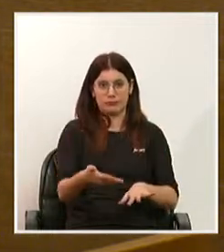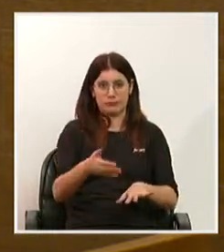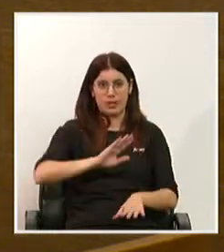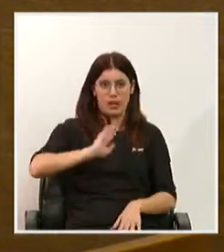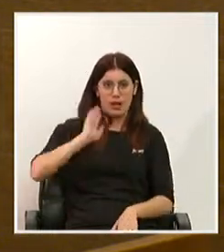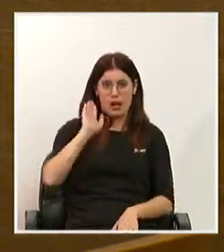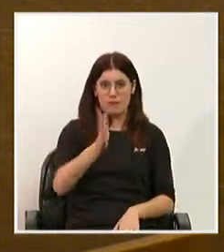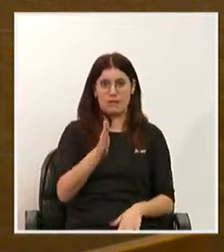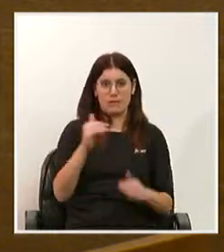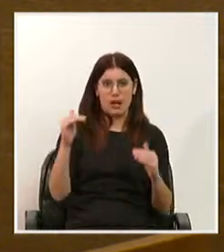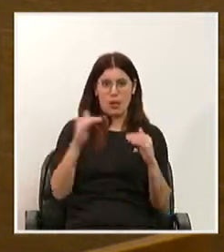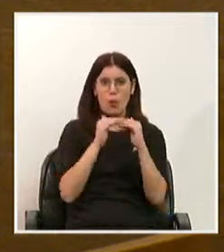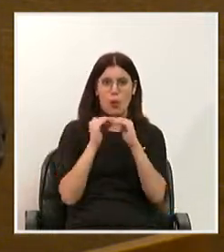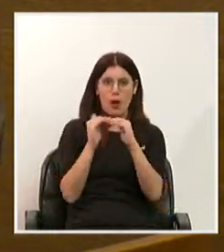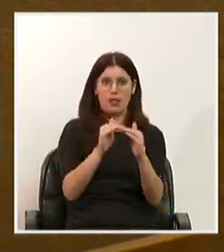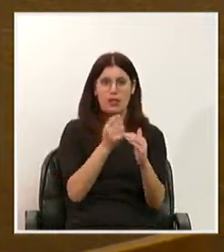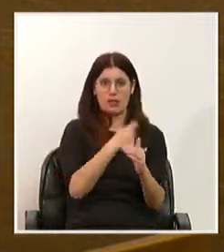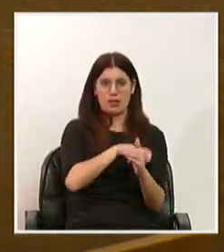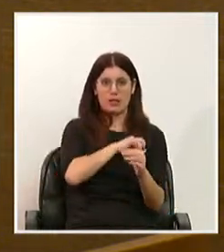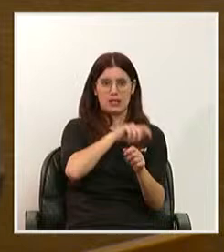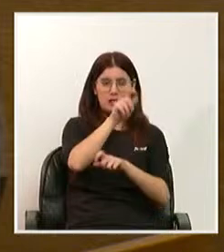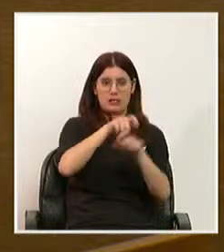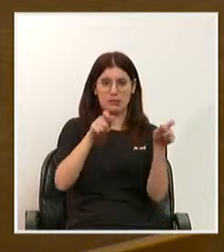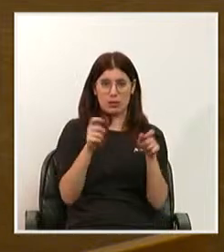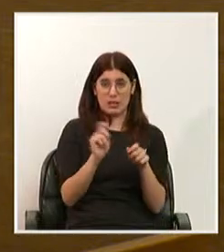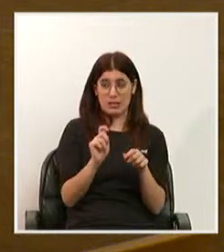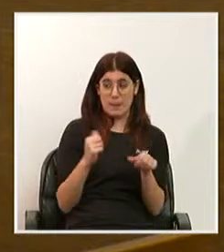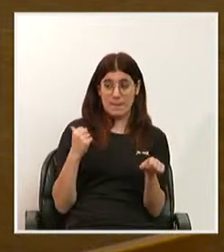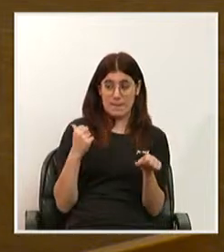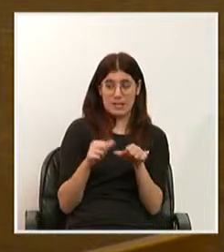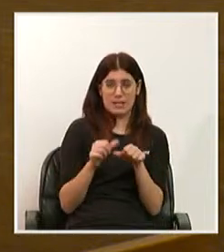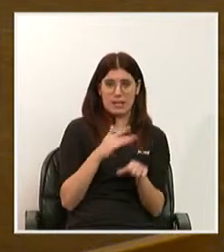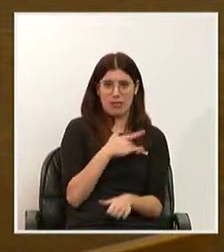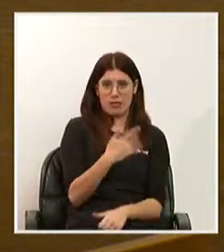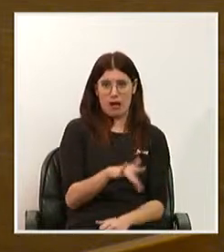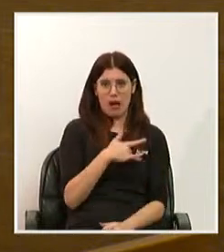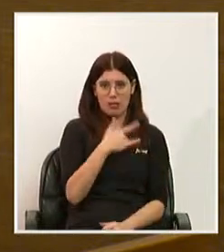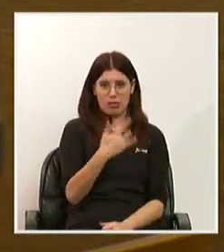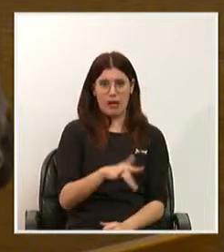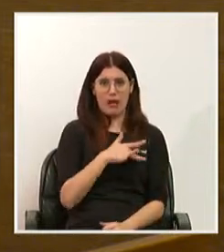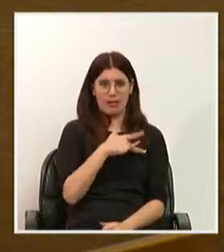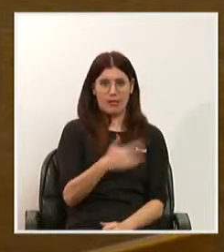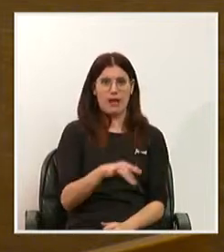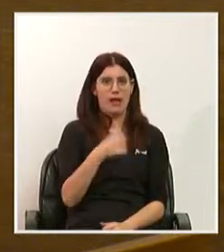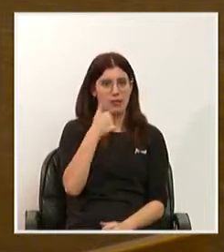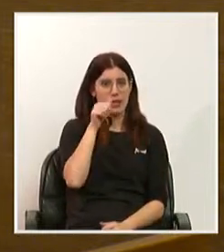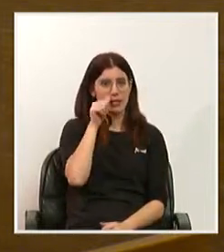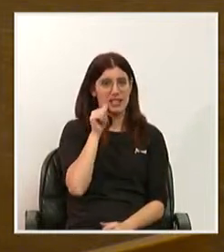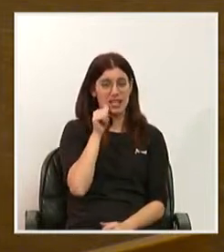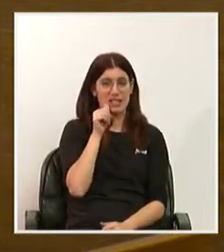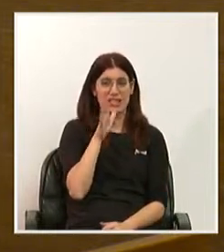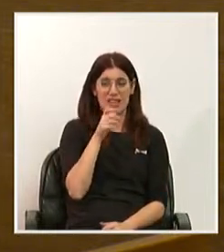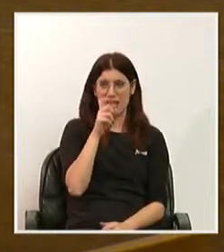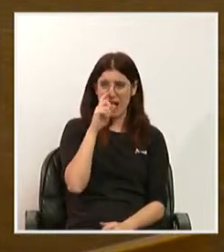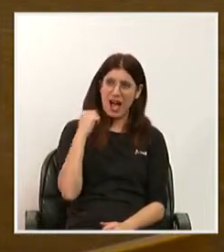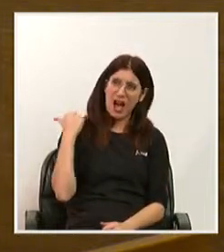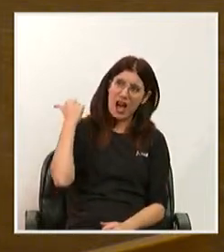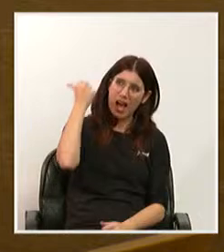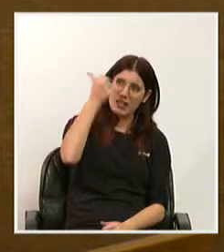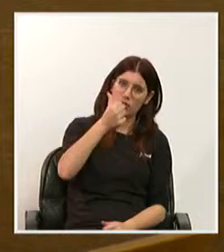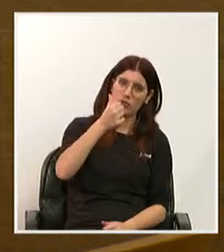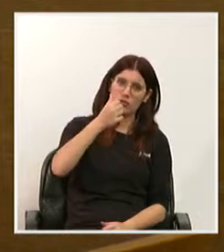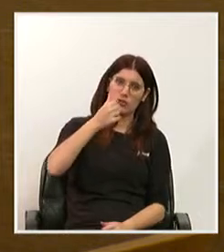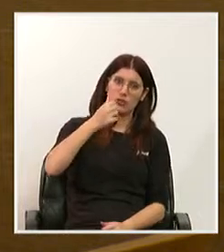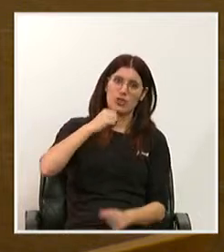la igualdad entre españoles en estos meses de cesiones de Sánchez que en décadas de presiones